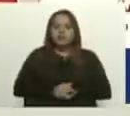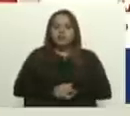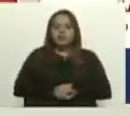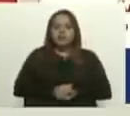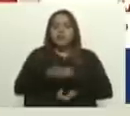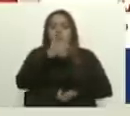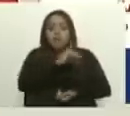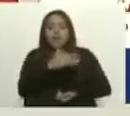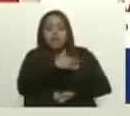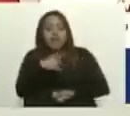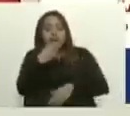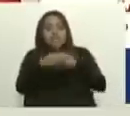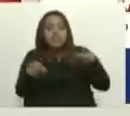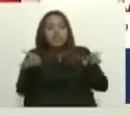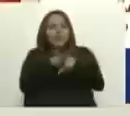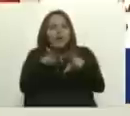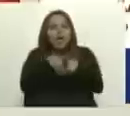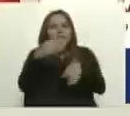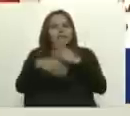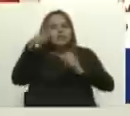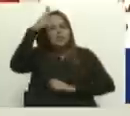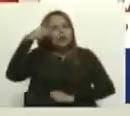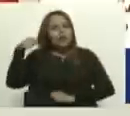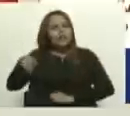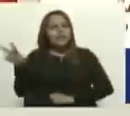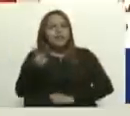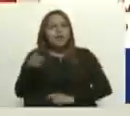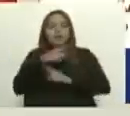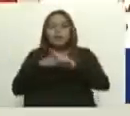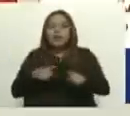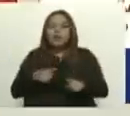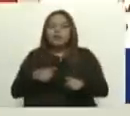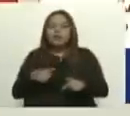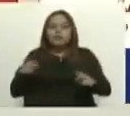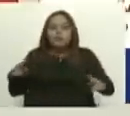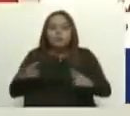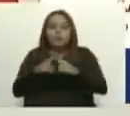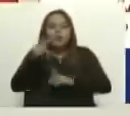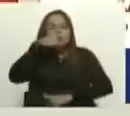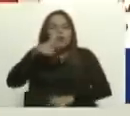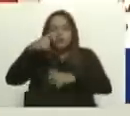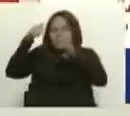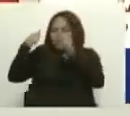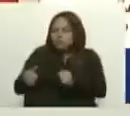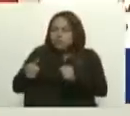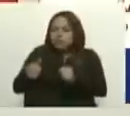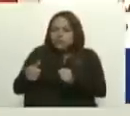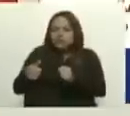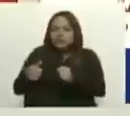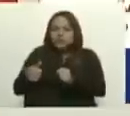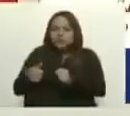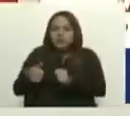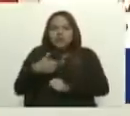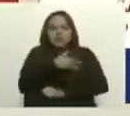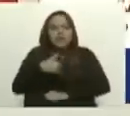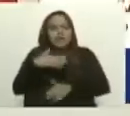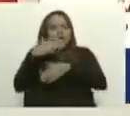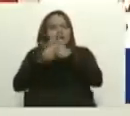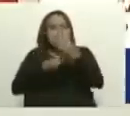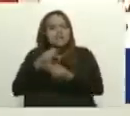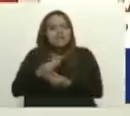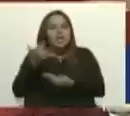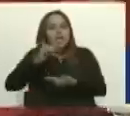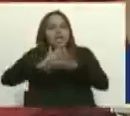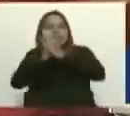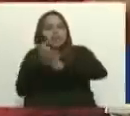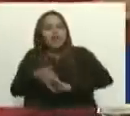Donald Trump aquí en Venezuela. Pero cuando consiguen a un pueblo digno, cada vez que intentan hacer eso, son derrotados por ese pueblo